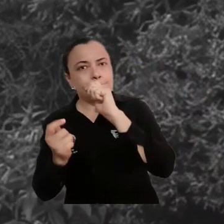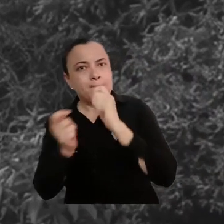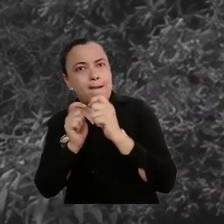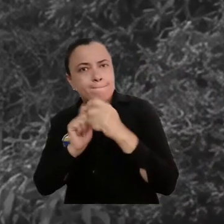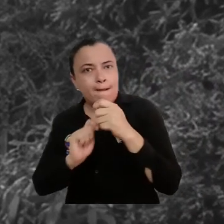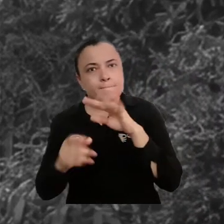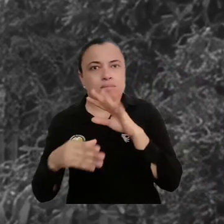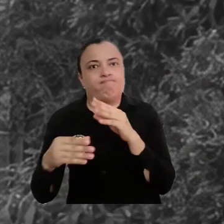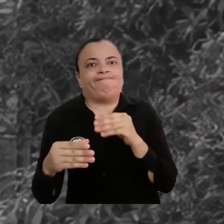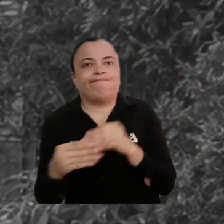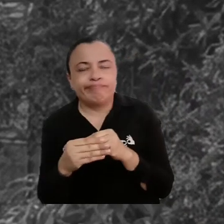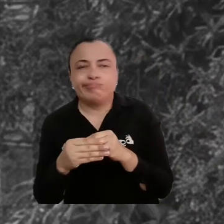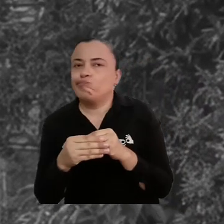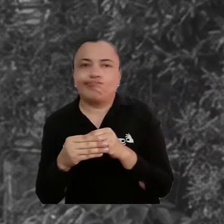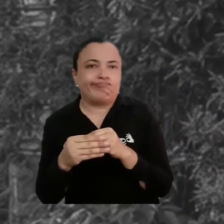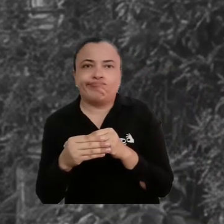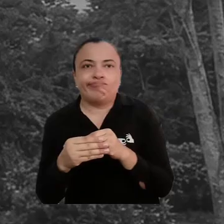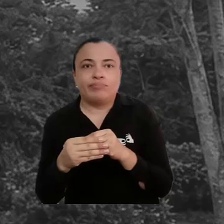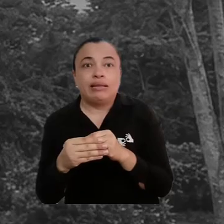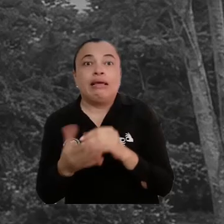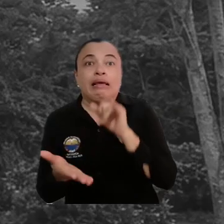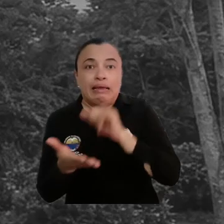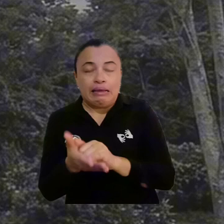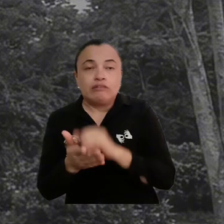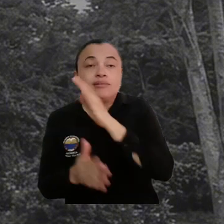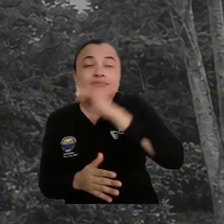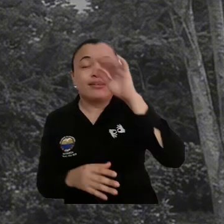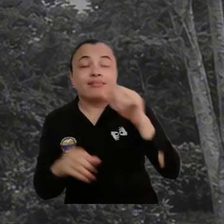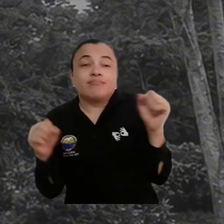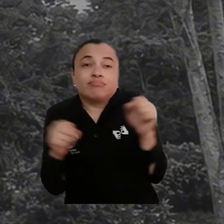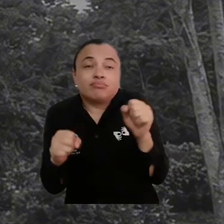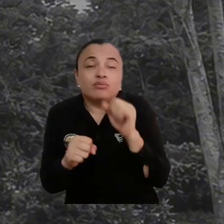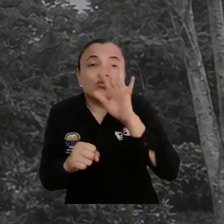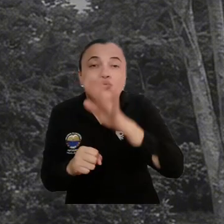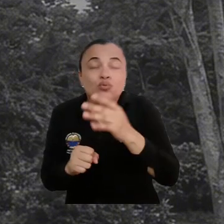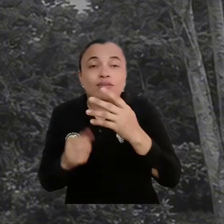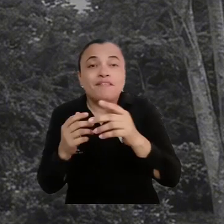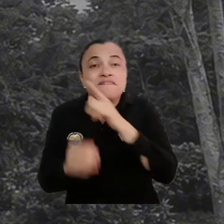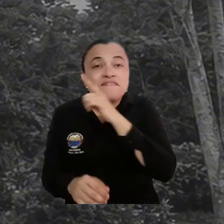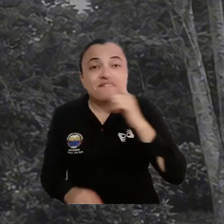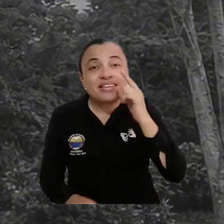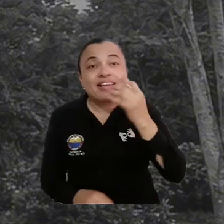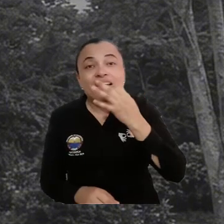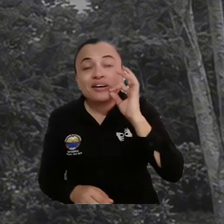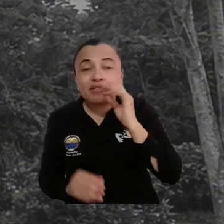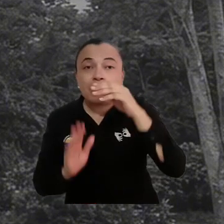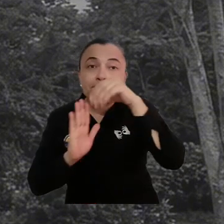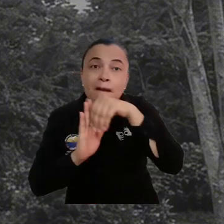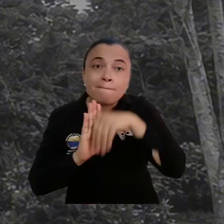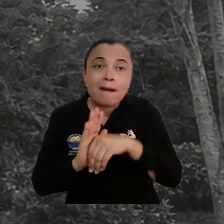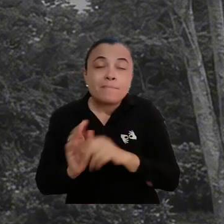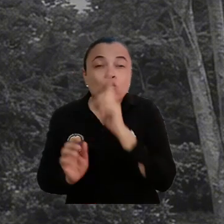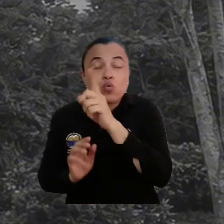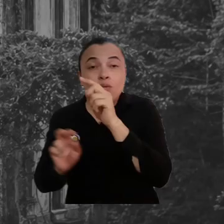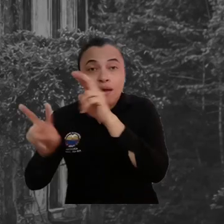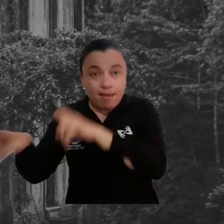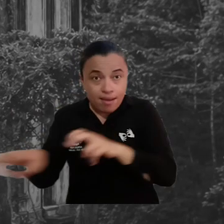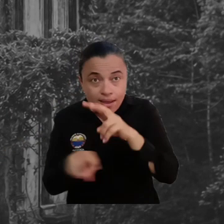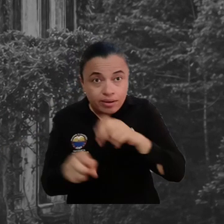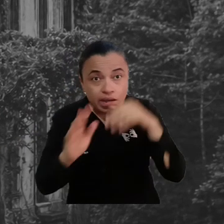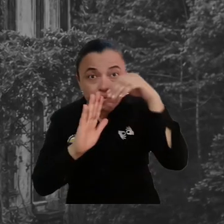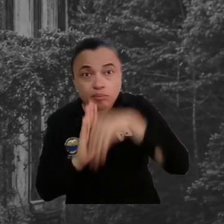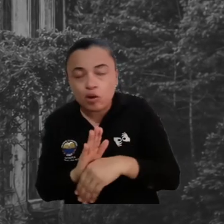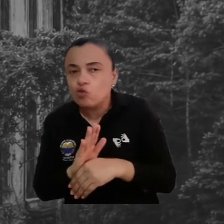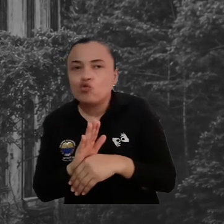El declive de las haciendas cafeteras de la Sierra Nevada no puede entenderse como un simple fracaso agrícola. Fue el resultado de